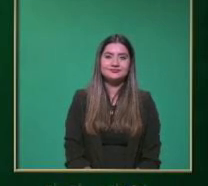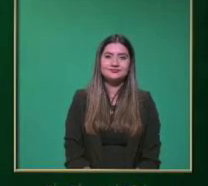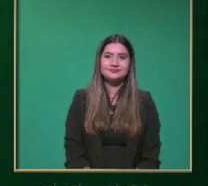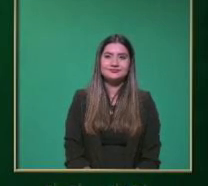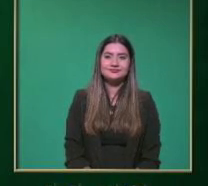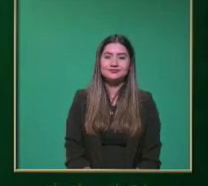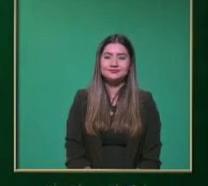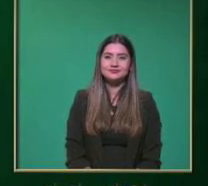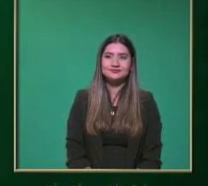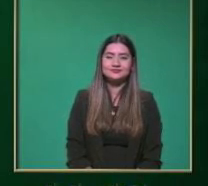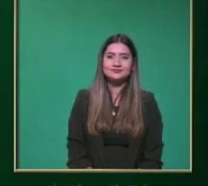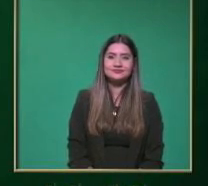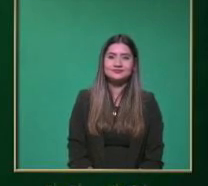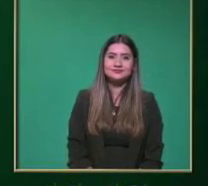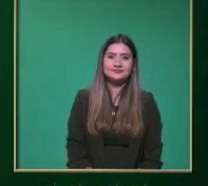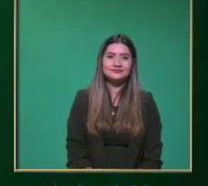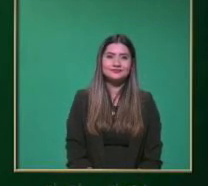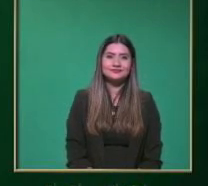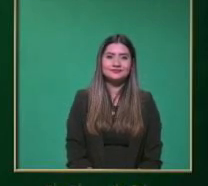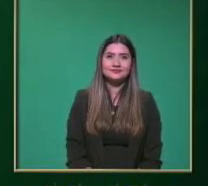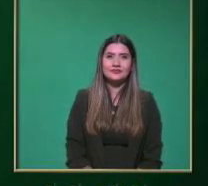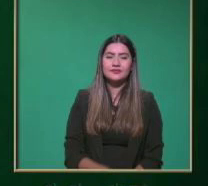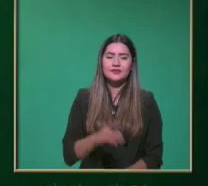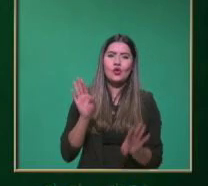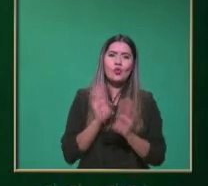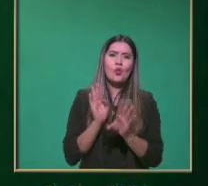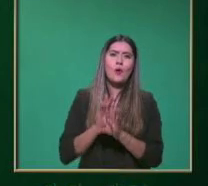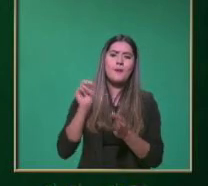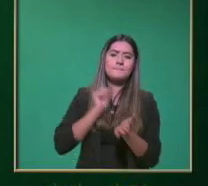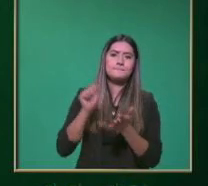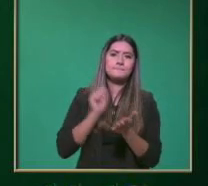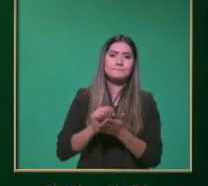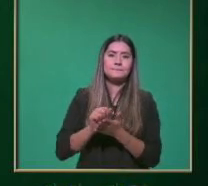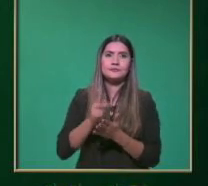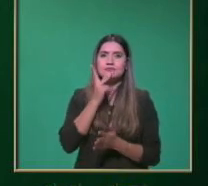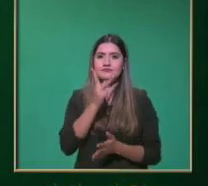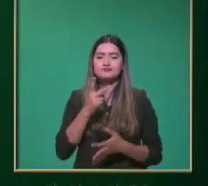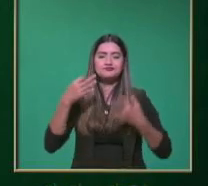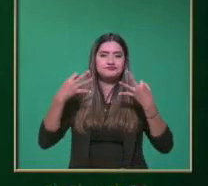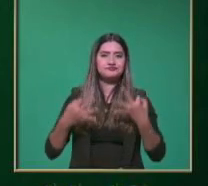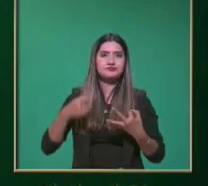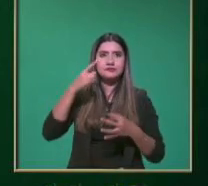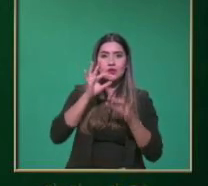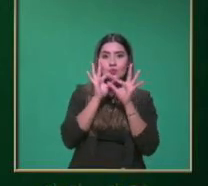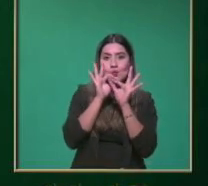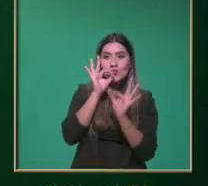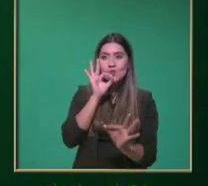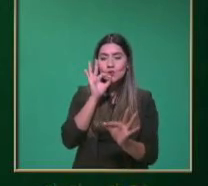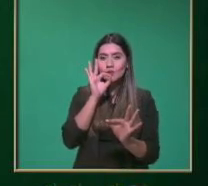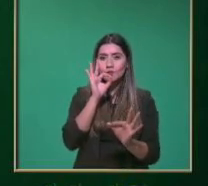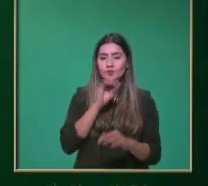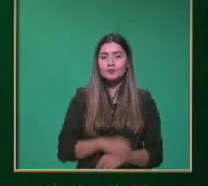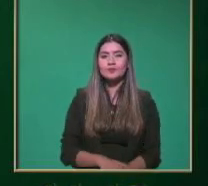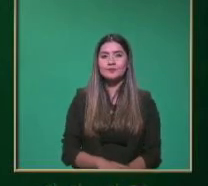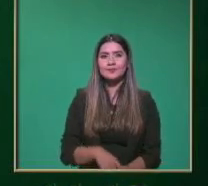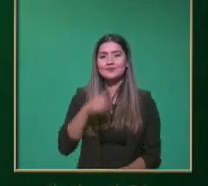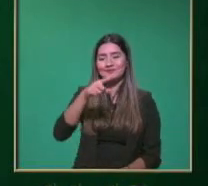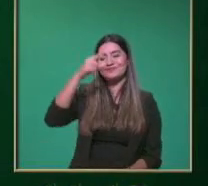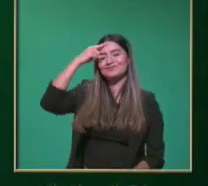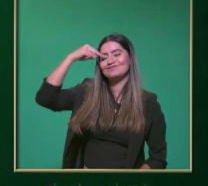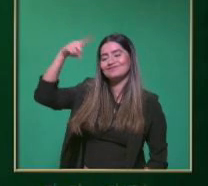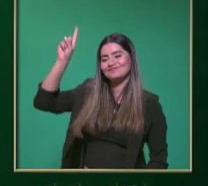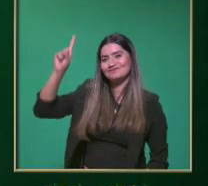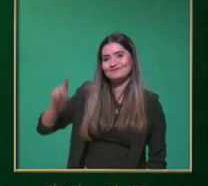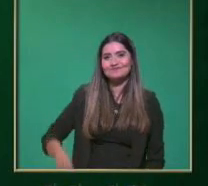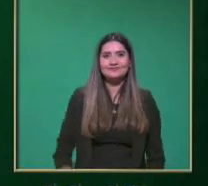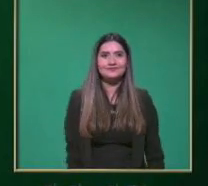ahora para buscar cómo se escribe la palabra. Popote. Aquí está, ya la encontré. Está súper fácil. Bien